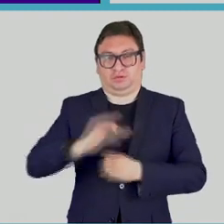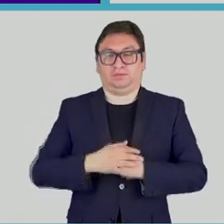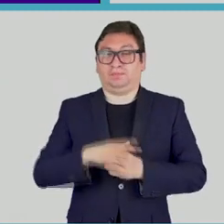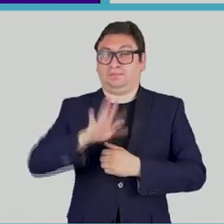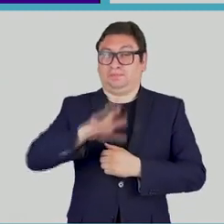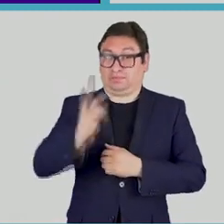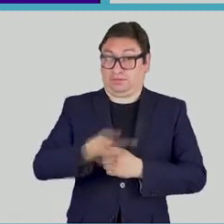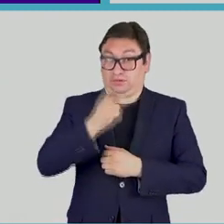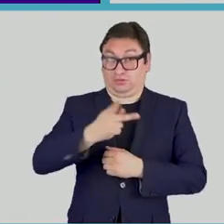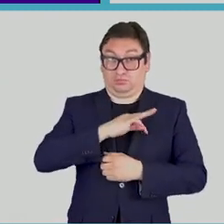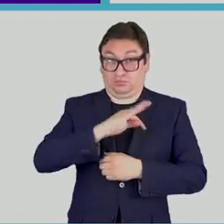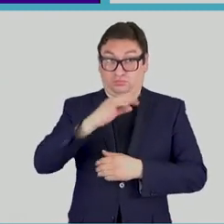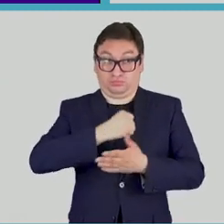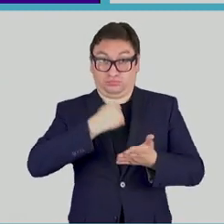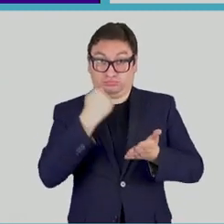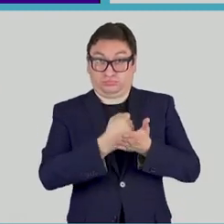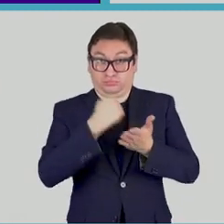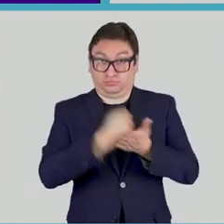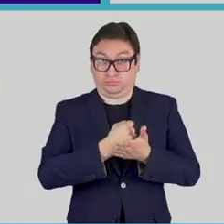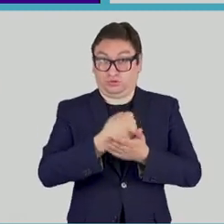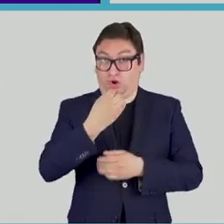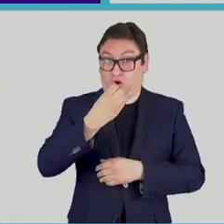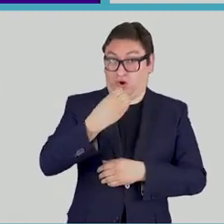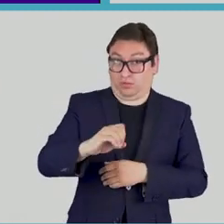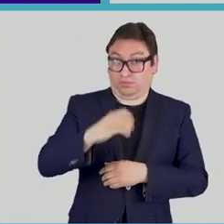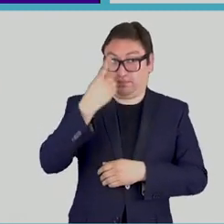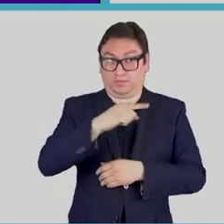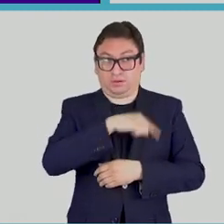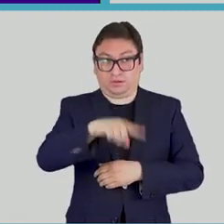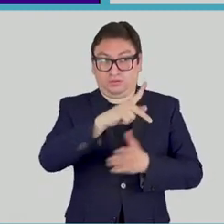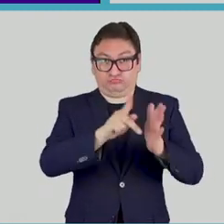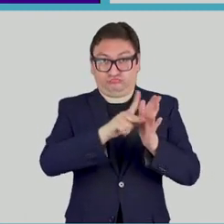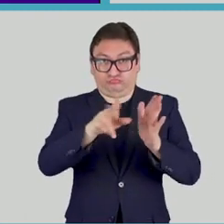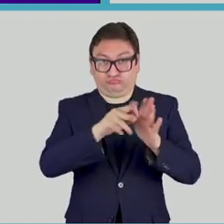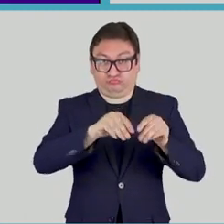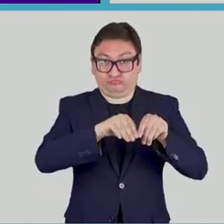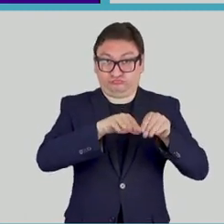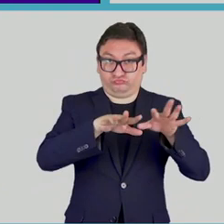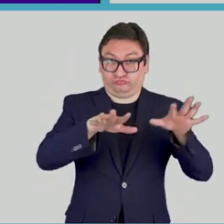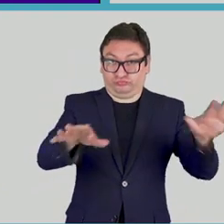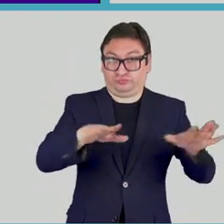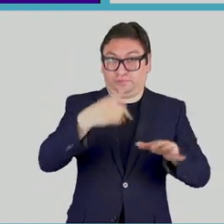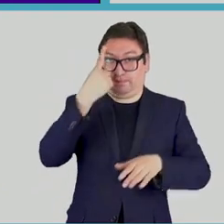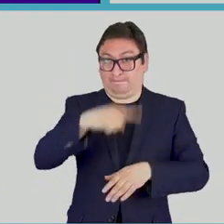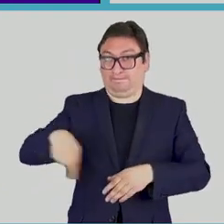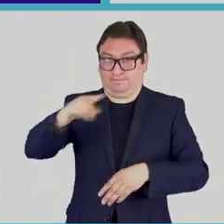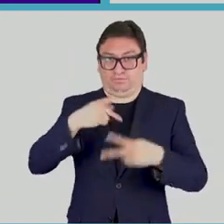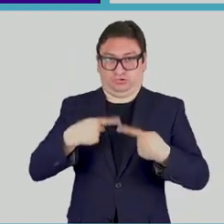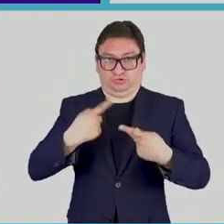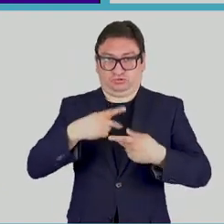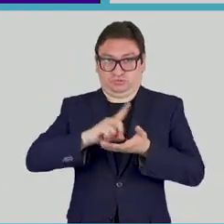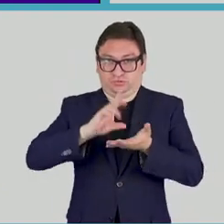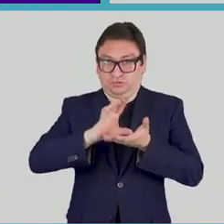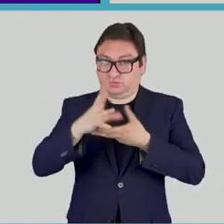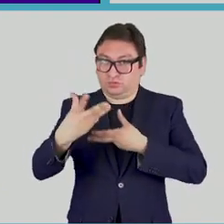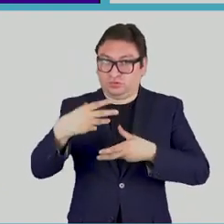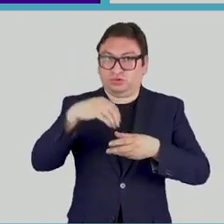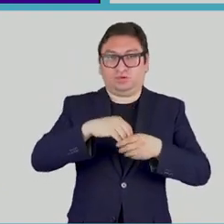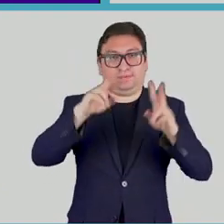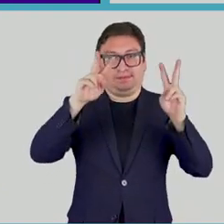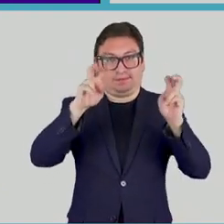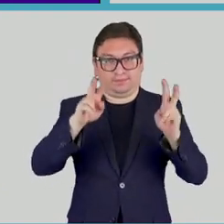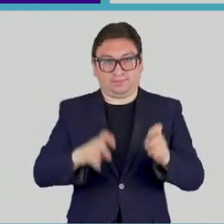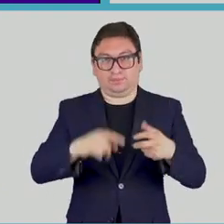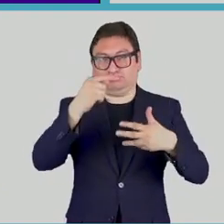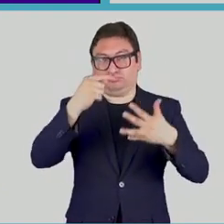es posible forzar obligar a los medios de comunicación a que incluyan contenidos